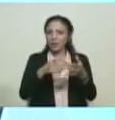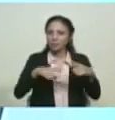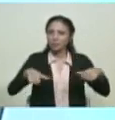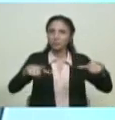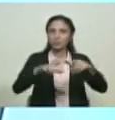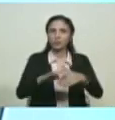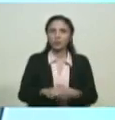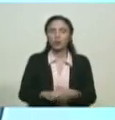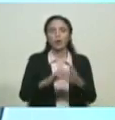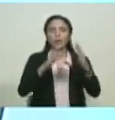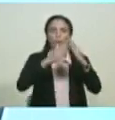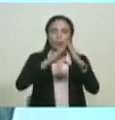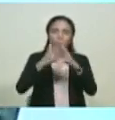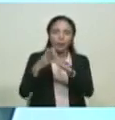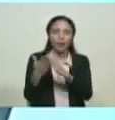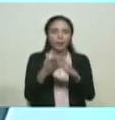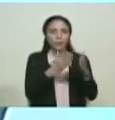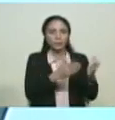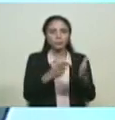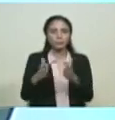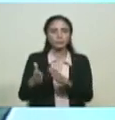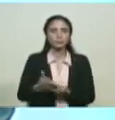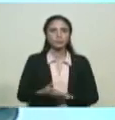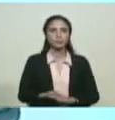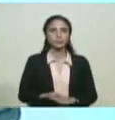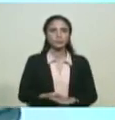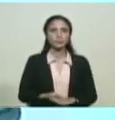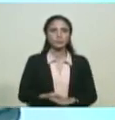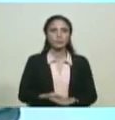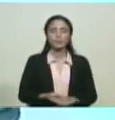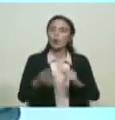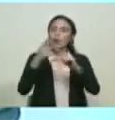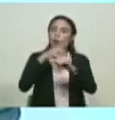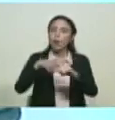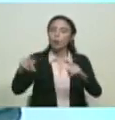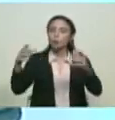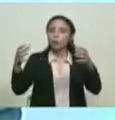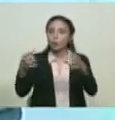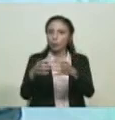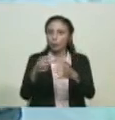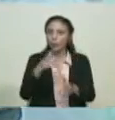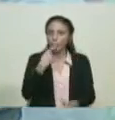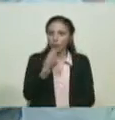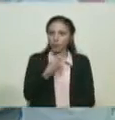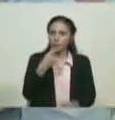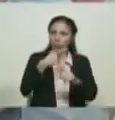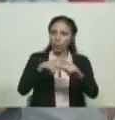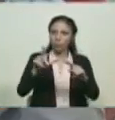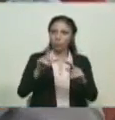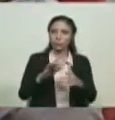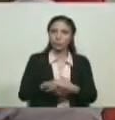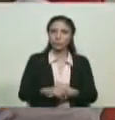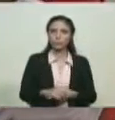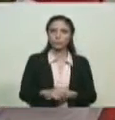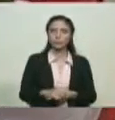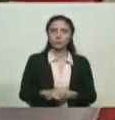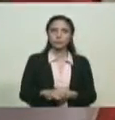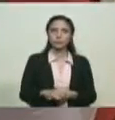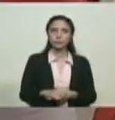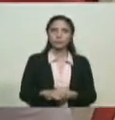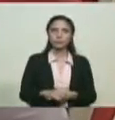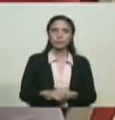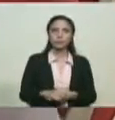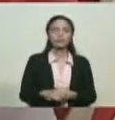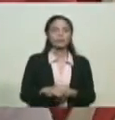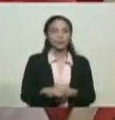de comunidad y los clp los círculos de lucha popular que es una organización